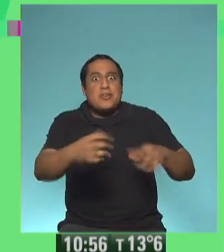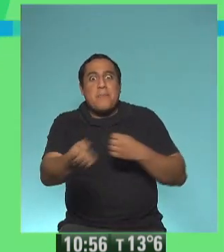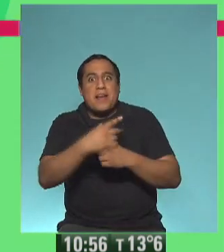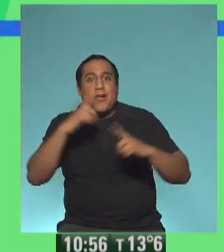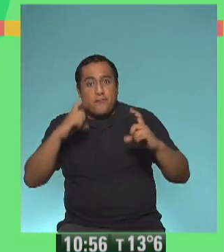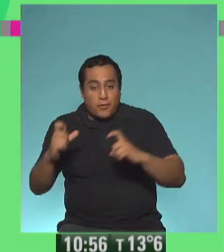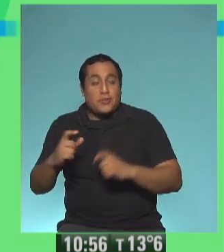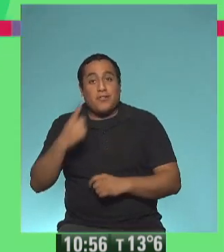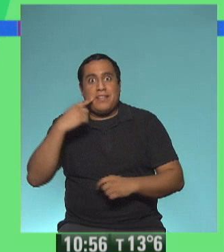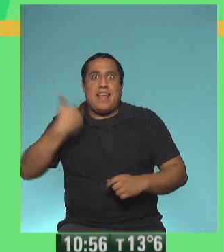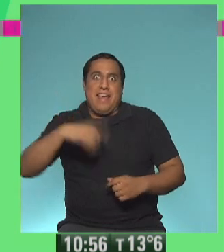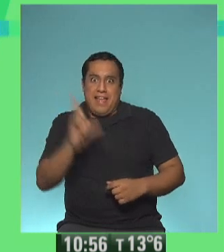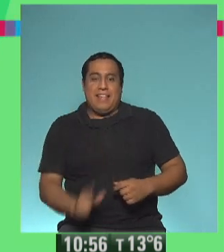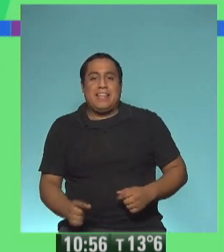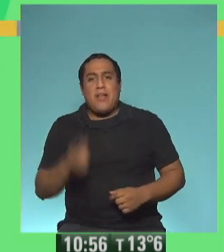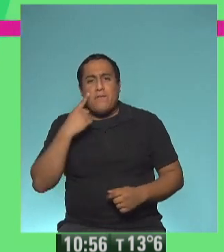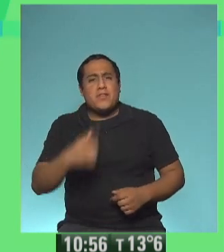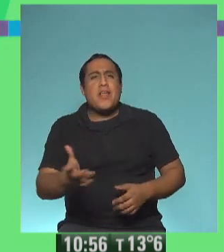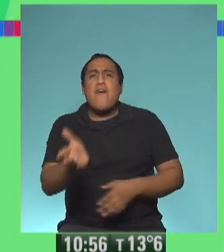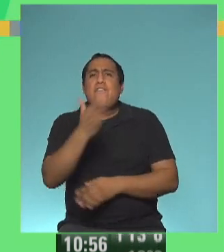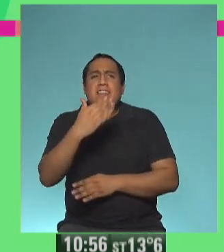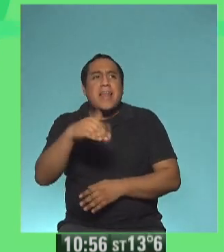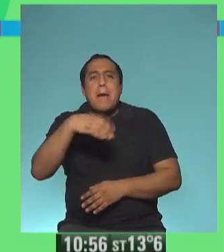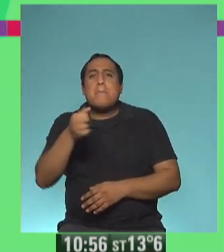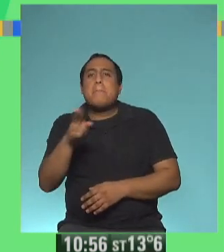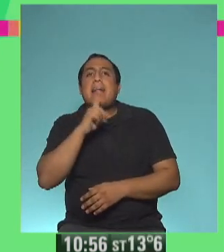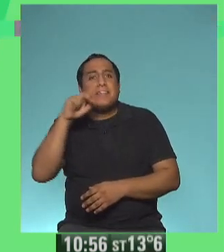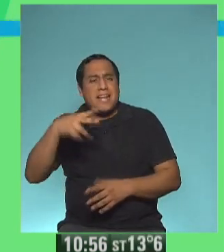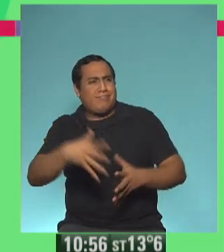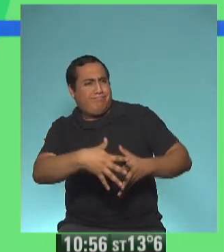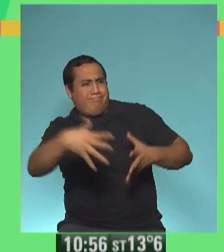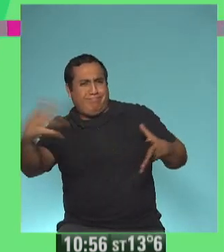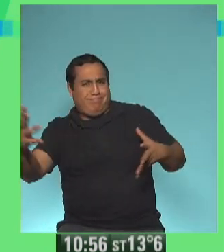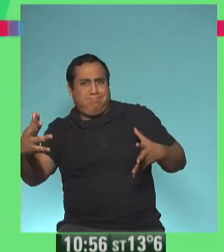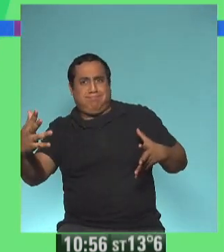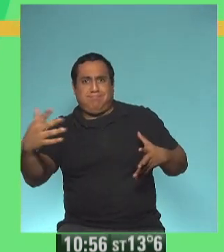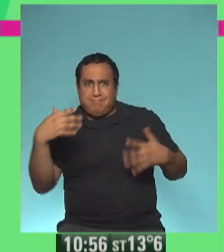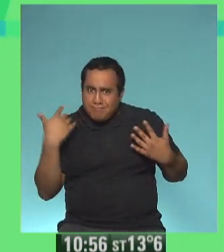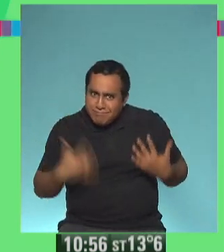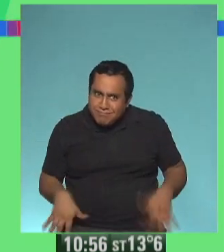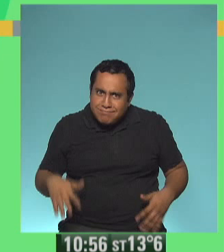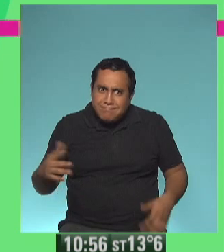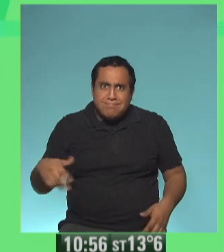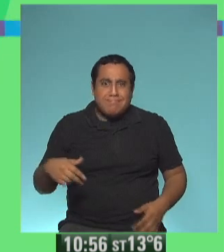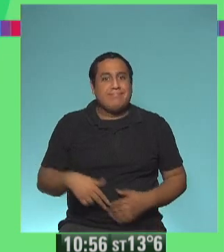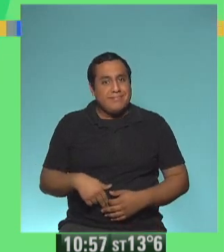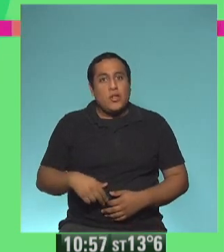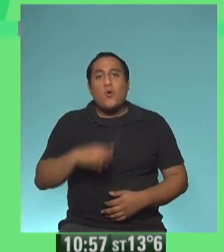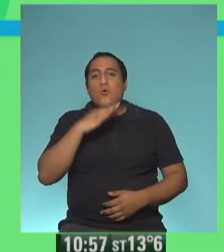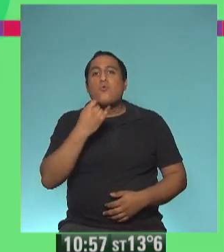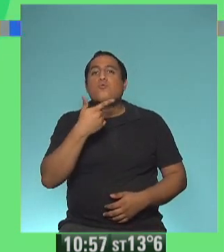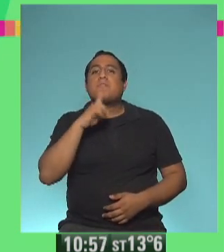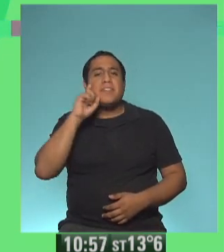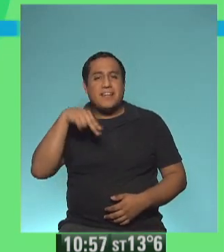chicos físicas de la república diana era la bandera de martina es tan grande como es ahora el horno de tamaño que sea justiniano